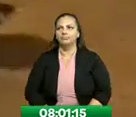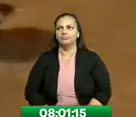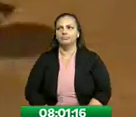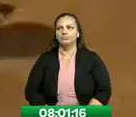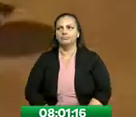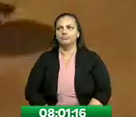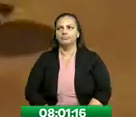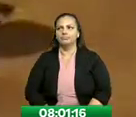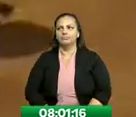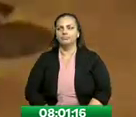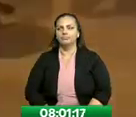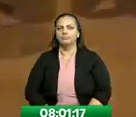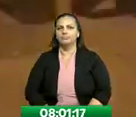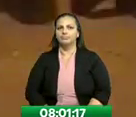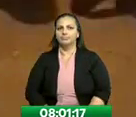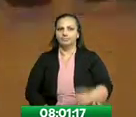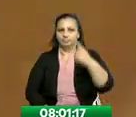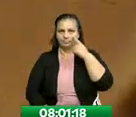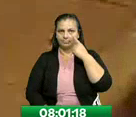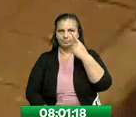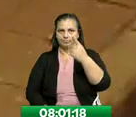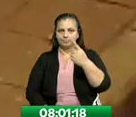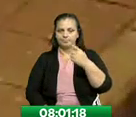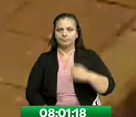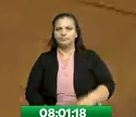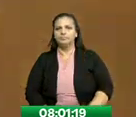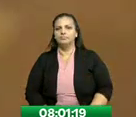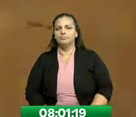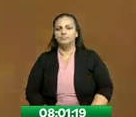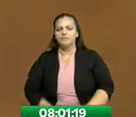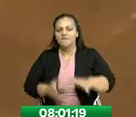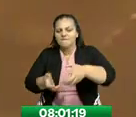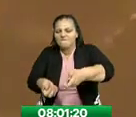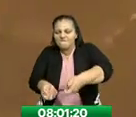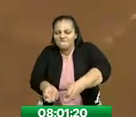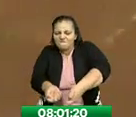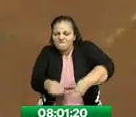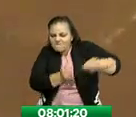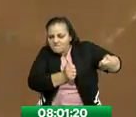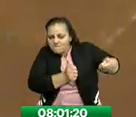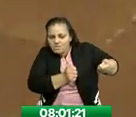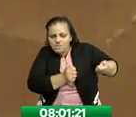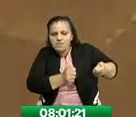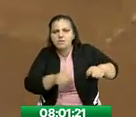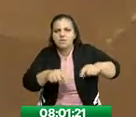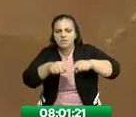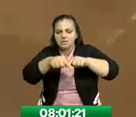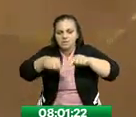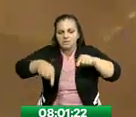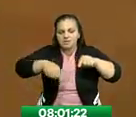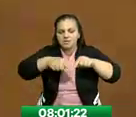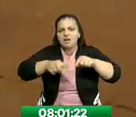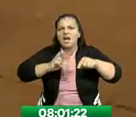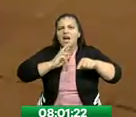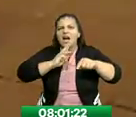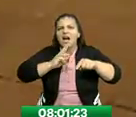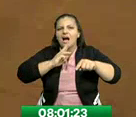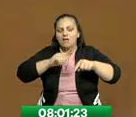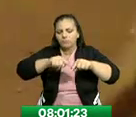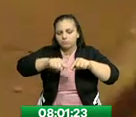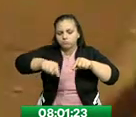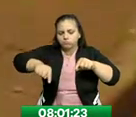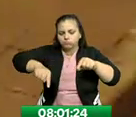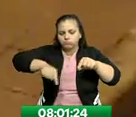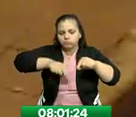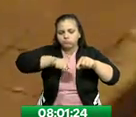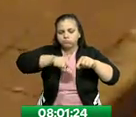Decidieron hacerle un seguimiento hasta que descubrieron el instante en el cual logró sacar un medidor de agua, situado en las calles